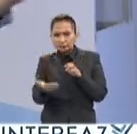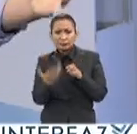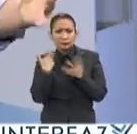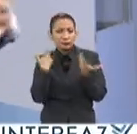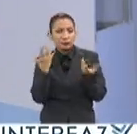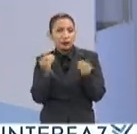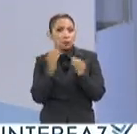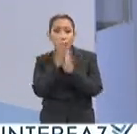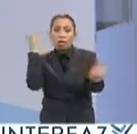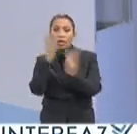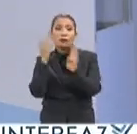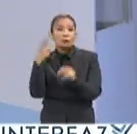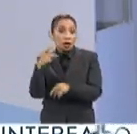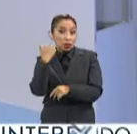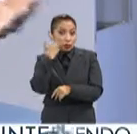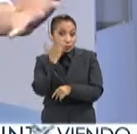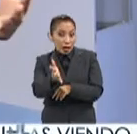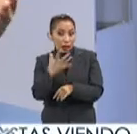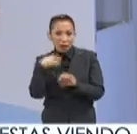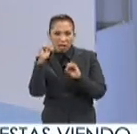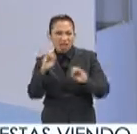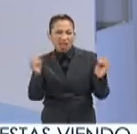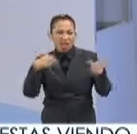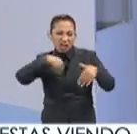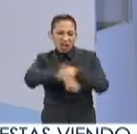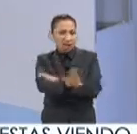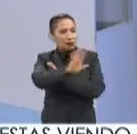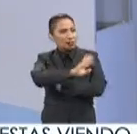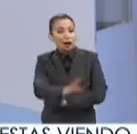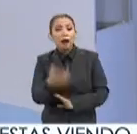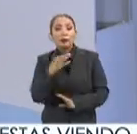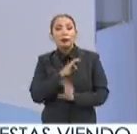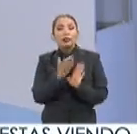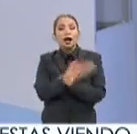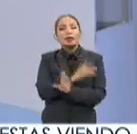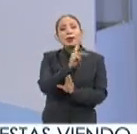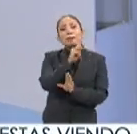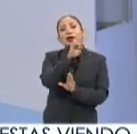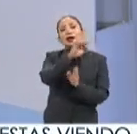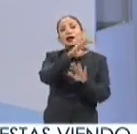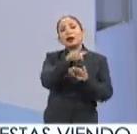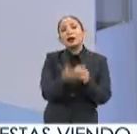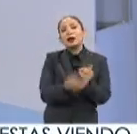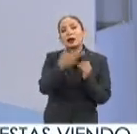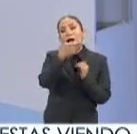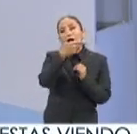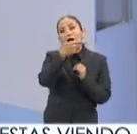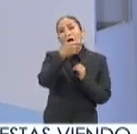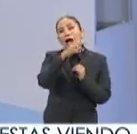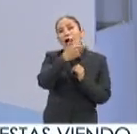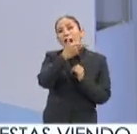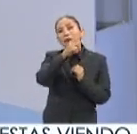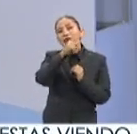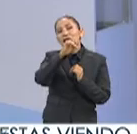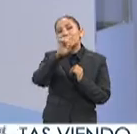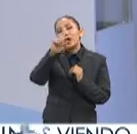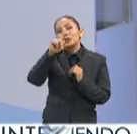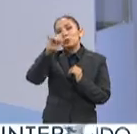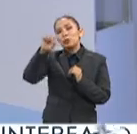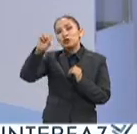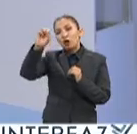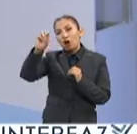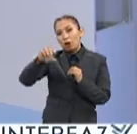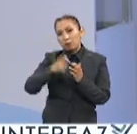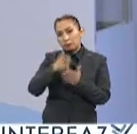sea, no hay muchas filas, pero si quieren hacer cero filas, se pueden preregistrar en habitatexpo.com. Perfecto, pues. Y ahí pagan su